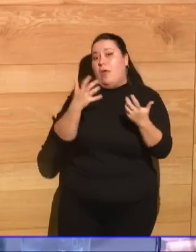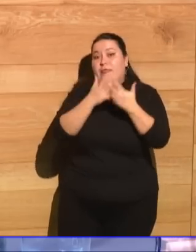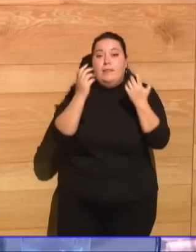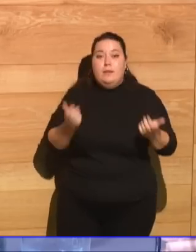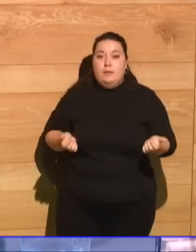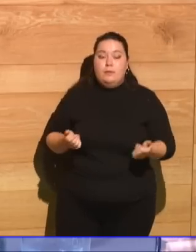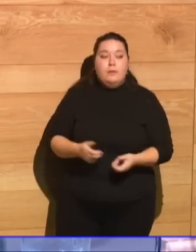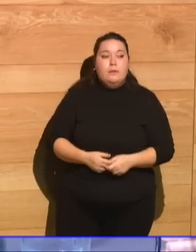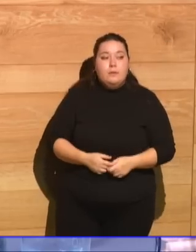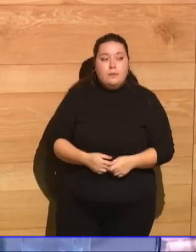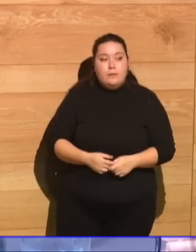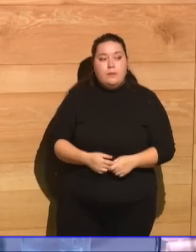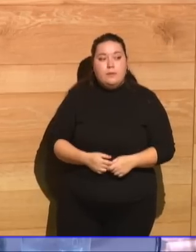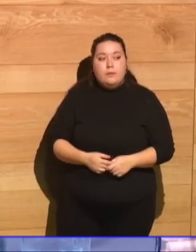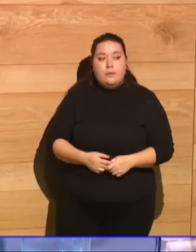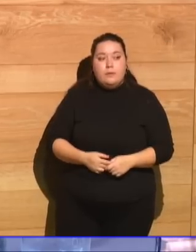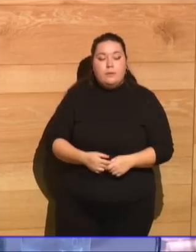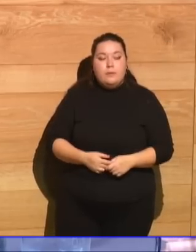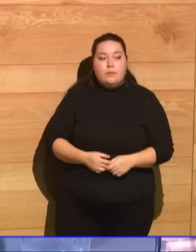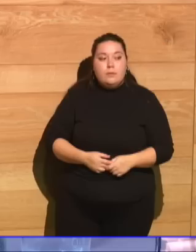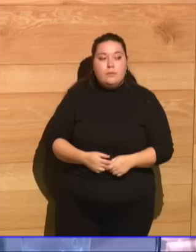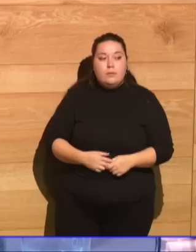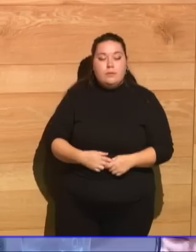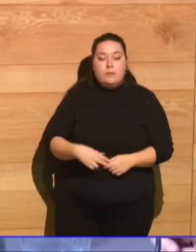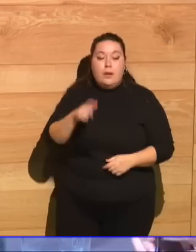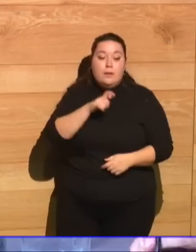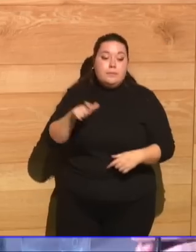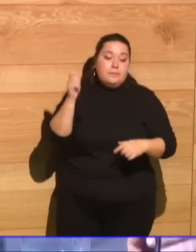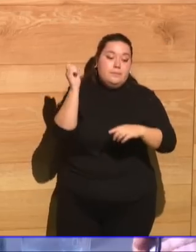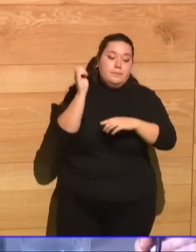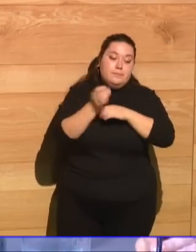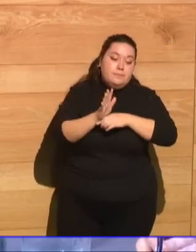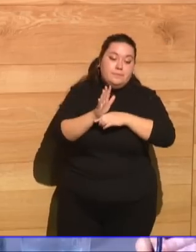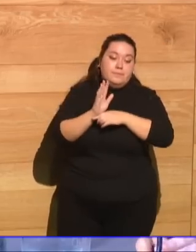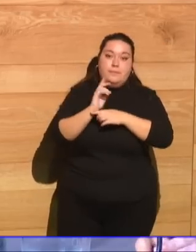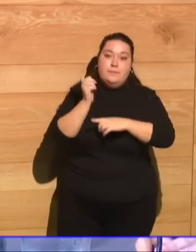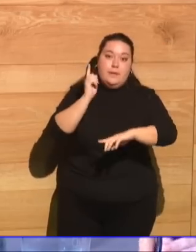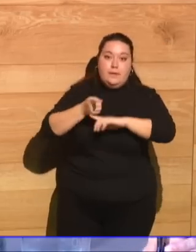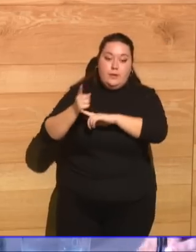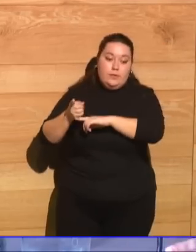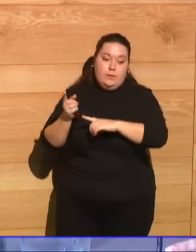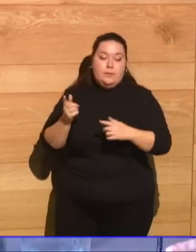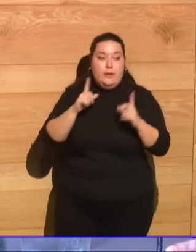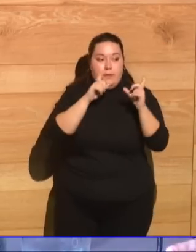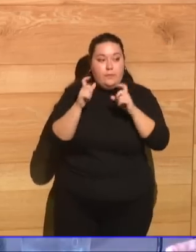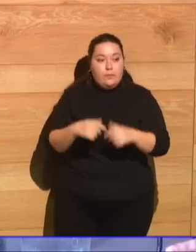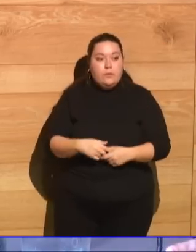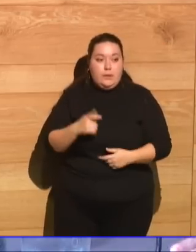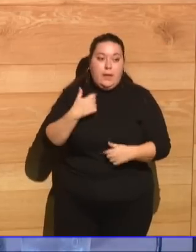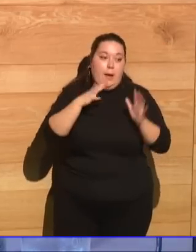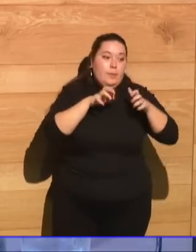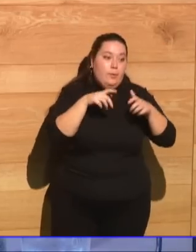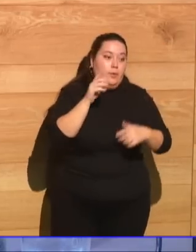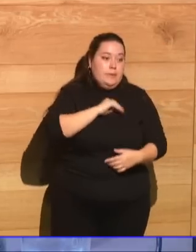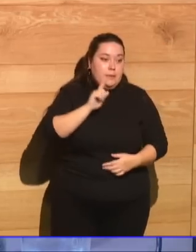demás. En este caso, pues eso, los grandes directores de foto con los que había trabajado y de los que indiscutiblemente tuvo que aprender mientras estaba empezando también, ¿no? Bueno,